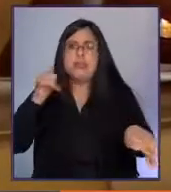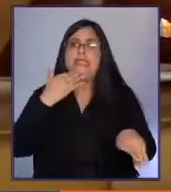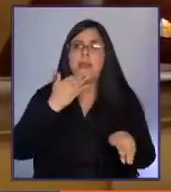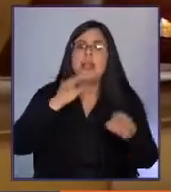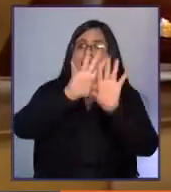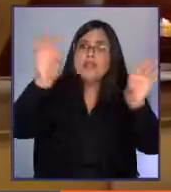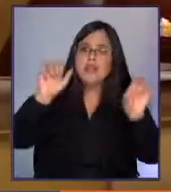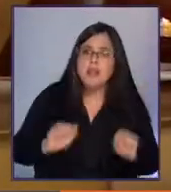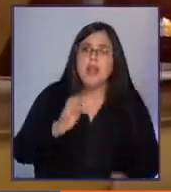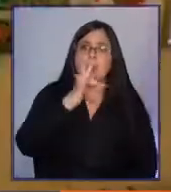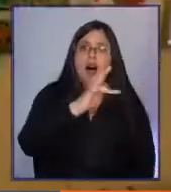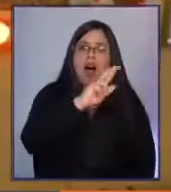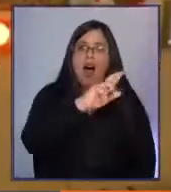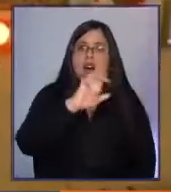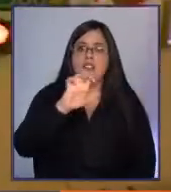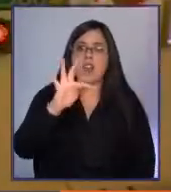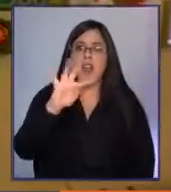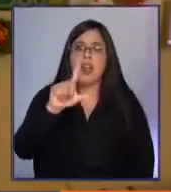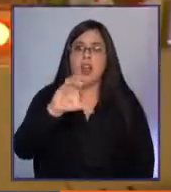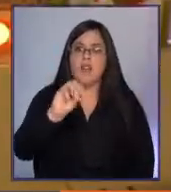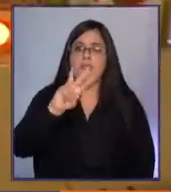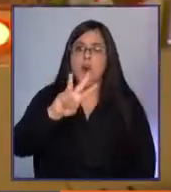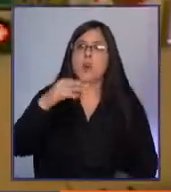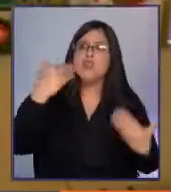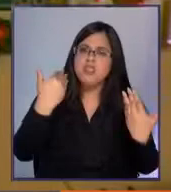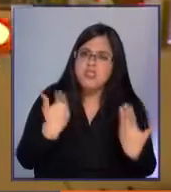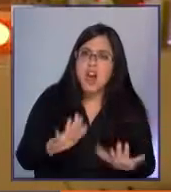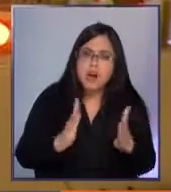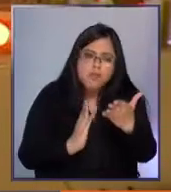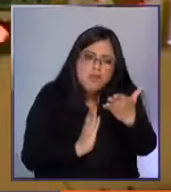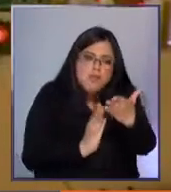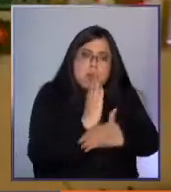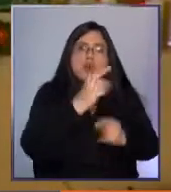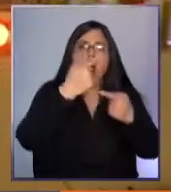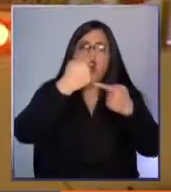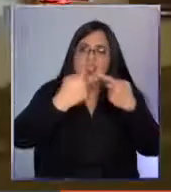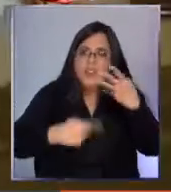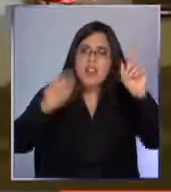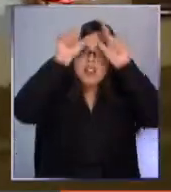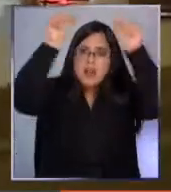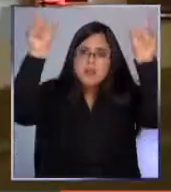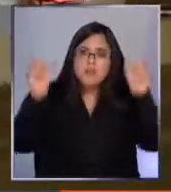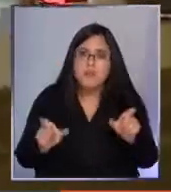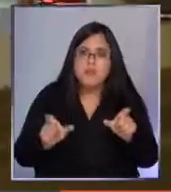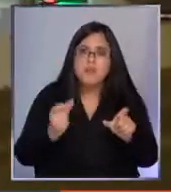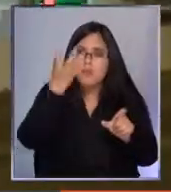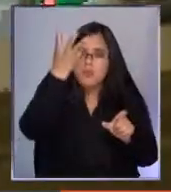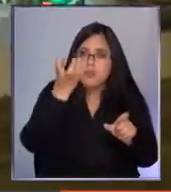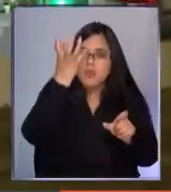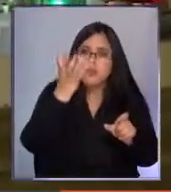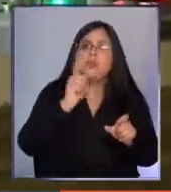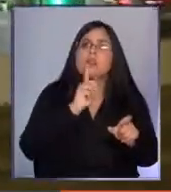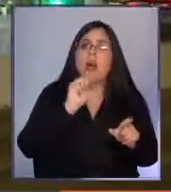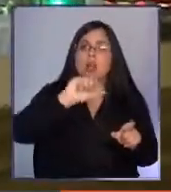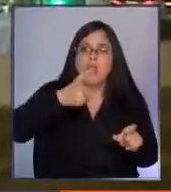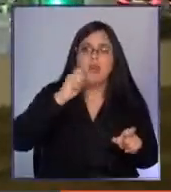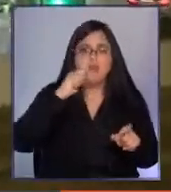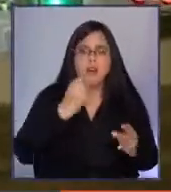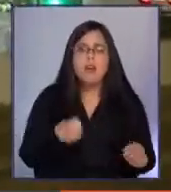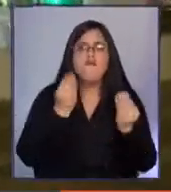implementado en estas fiestas patrias, debutando en muchos de los pórticos, ha mostrado un buen funcionamiento hasta el momento.